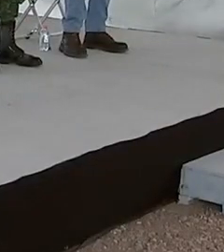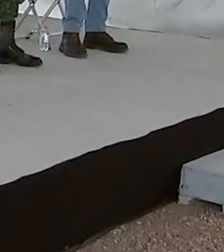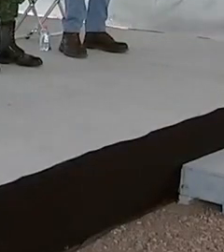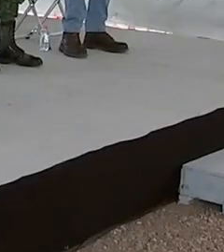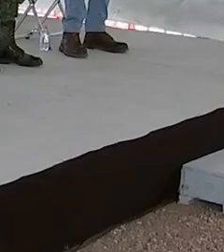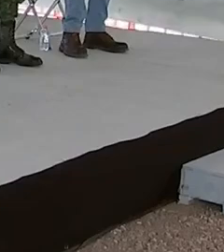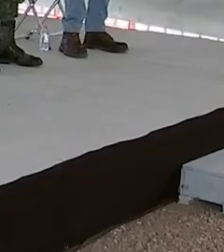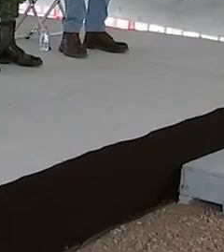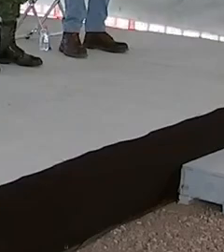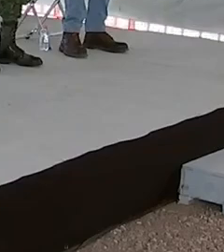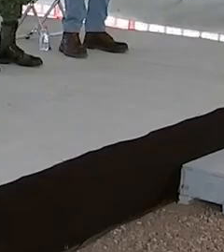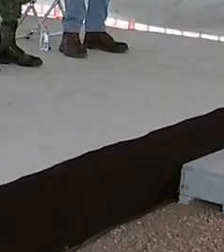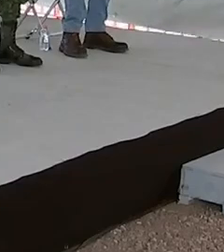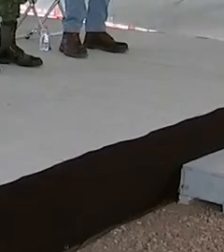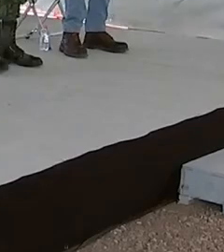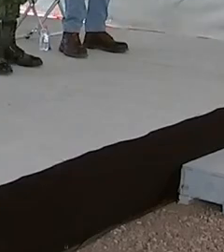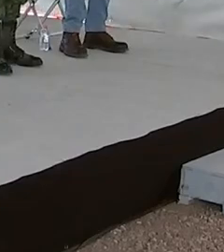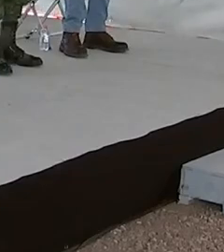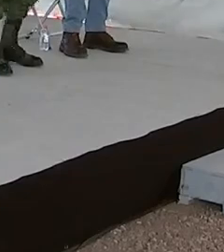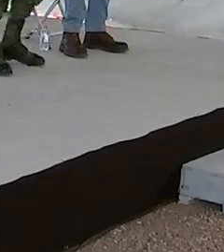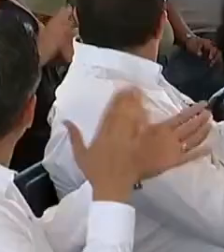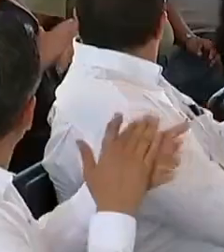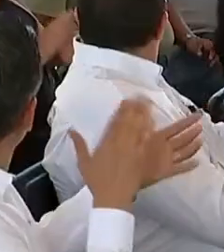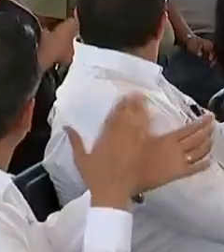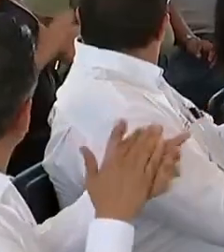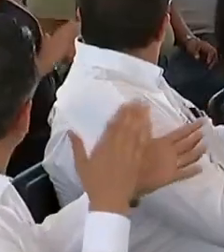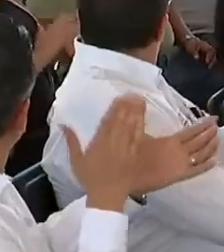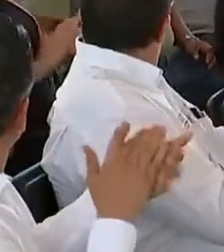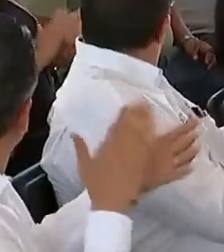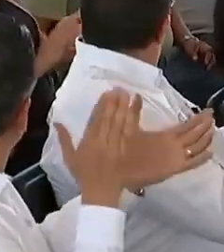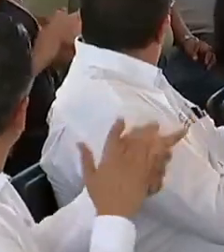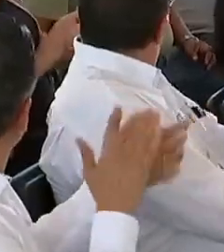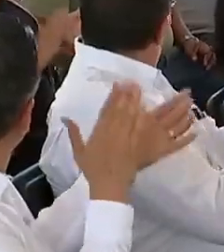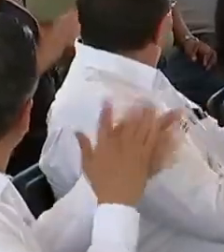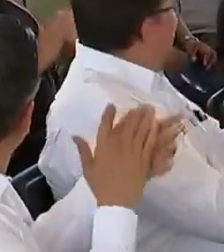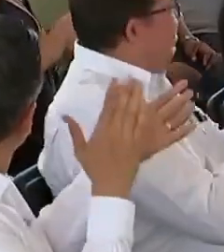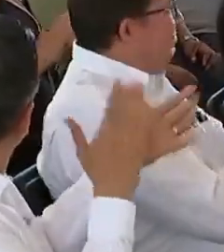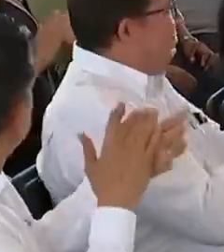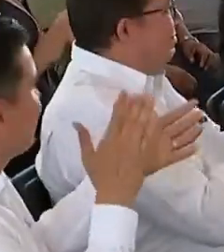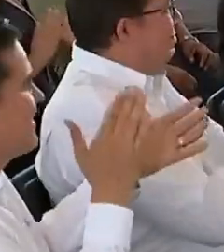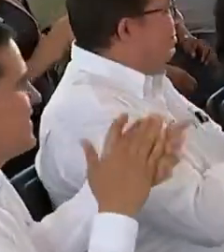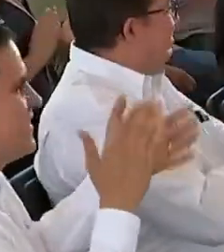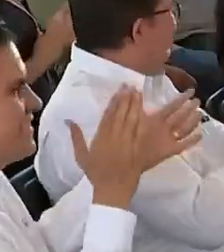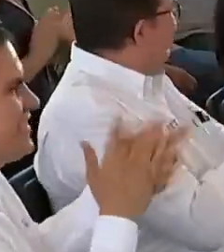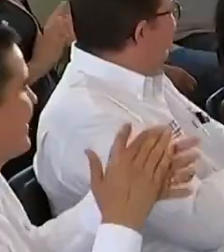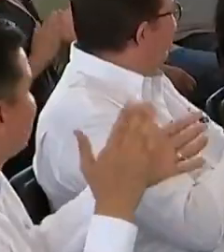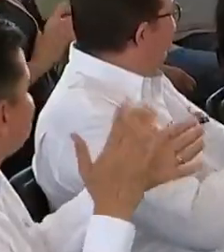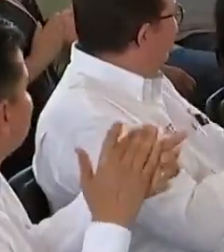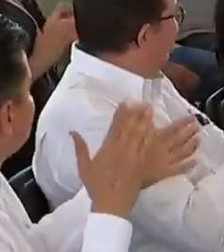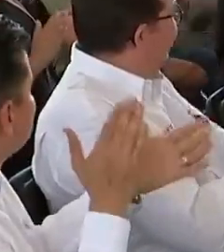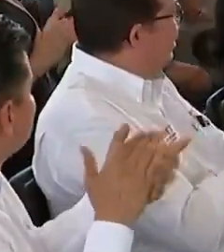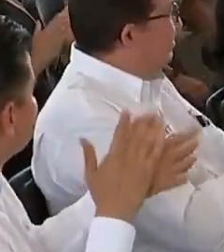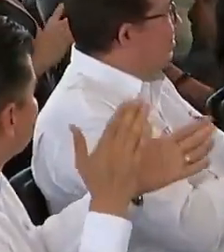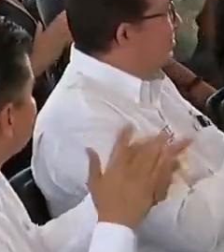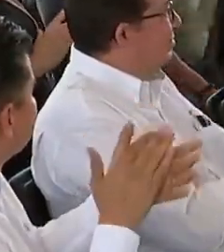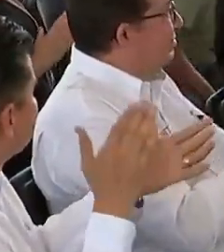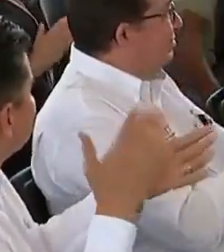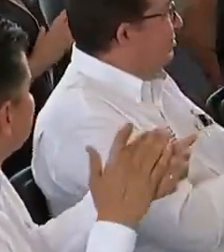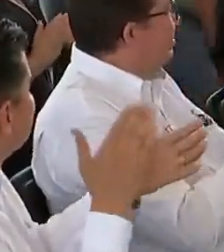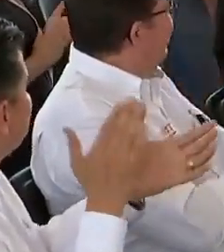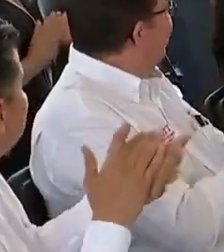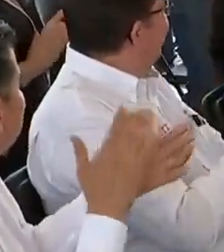de mí, no soy yo, son todos. Aquí está Conagua, que esto también ya es indigente, por favor, Ernesto. Si usted los